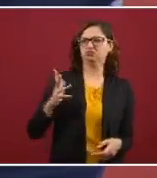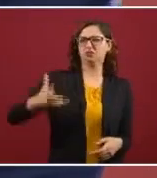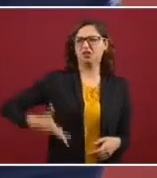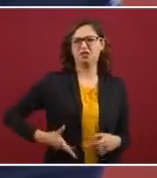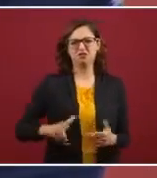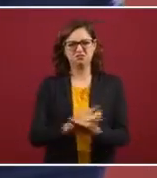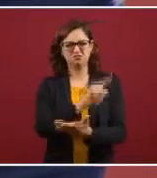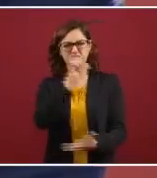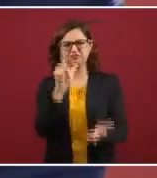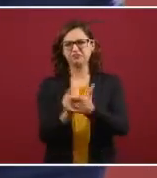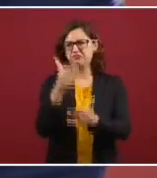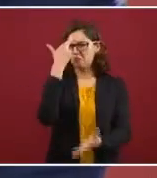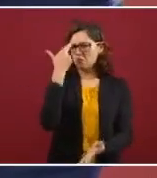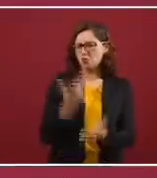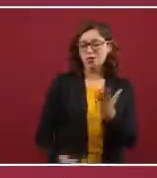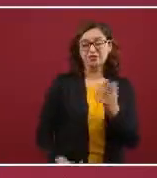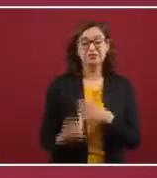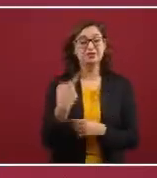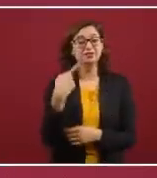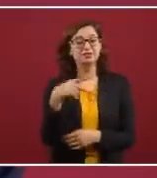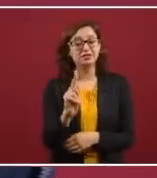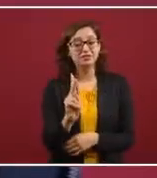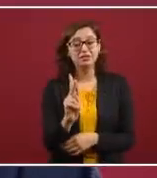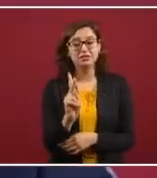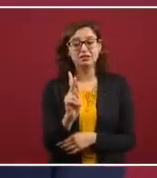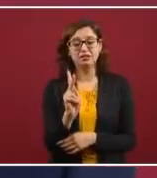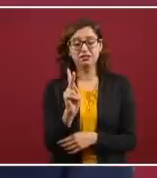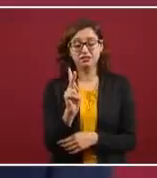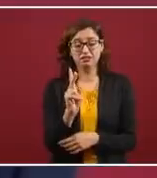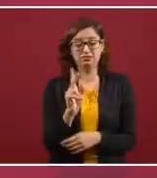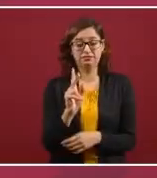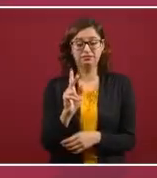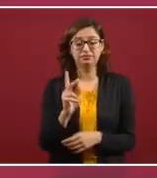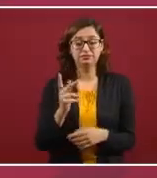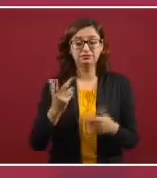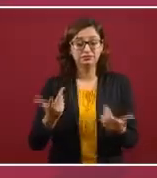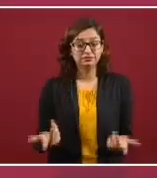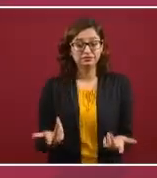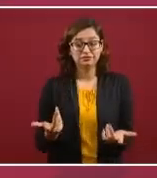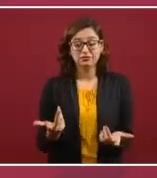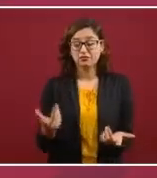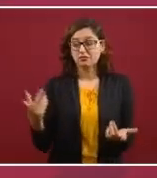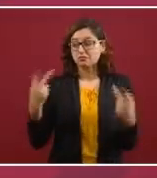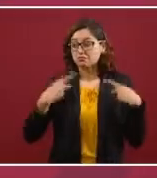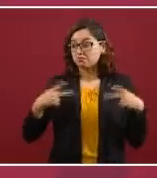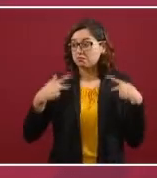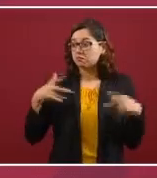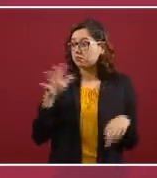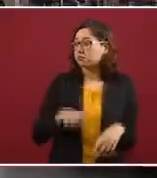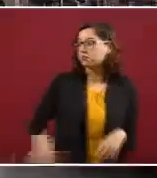ilegal, pero si no hay consumo,